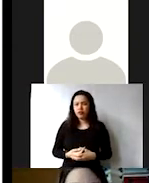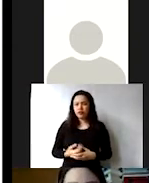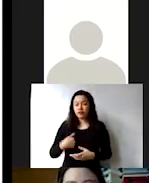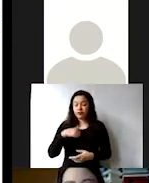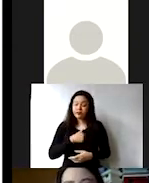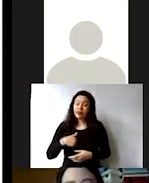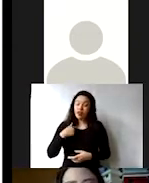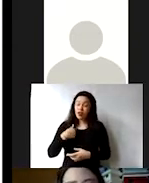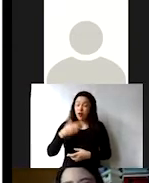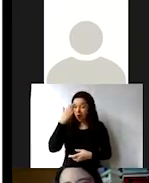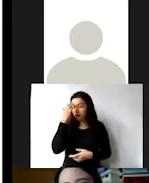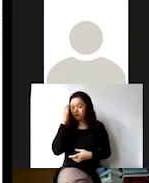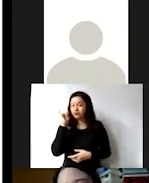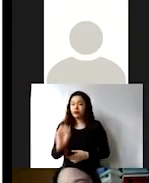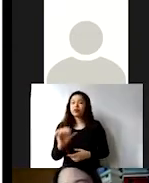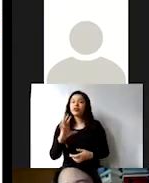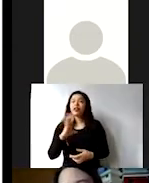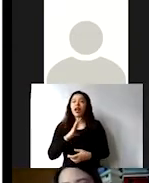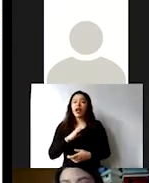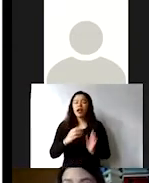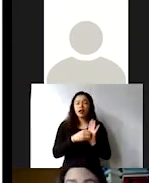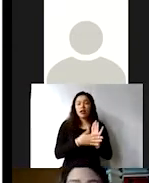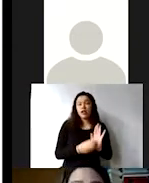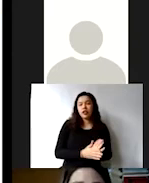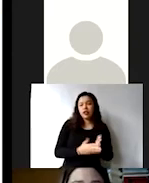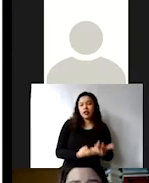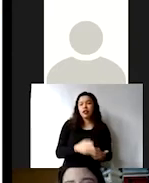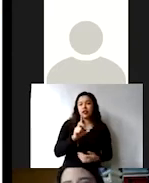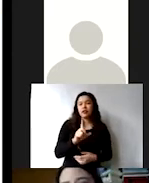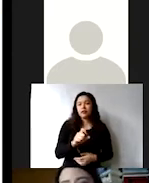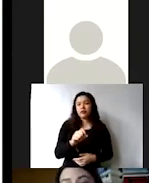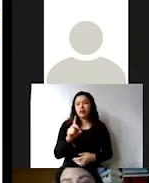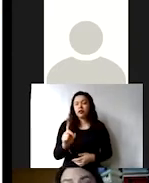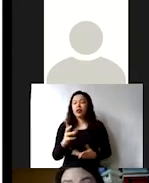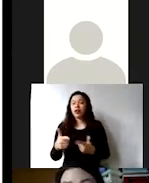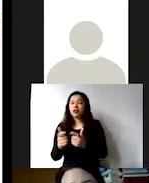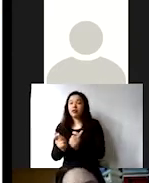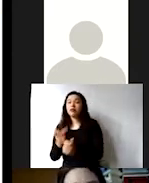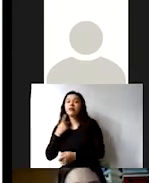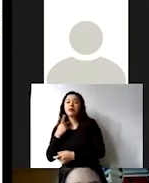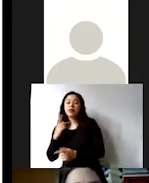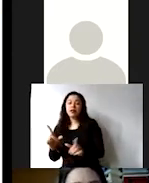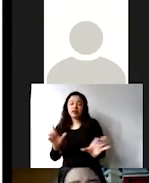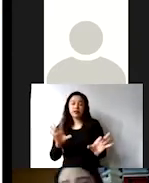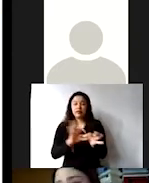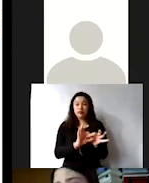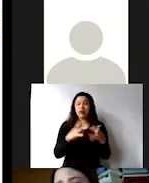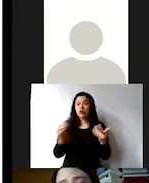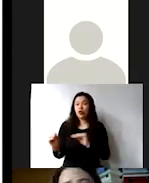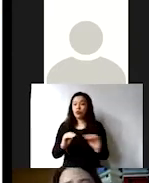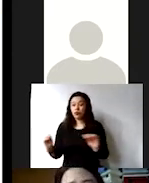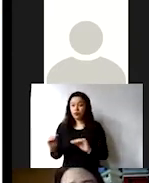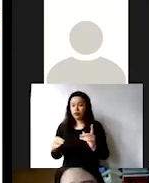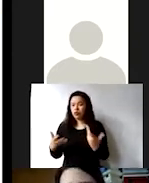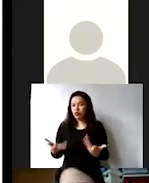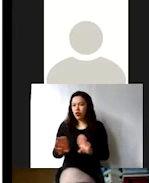casos, donde se ha ligado la Agenda 2030 o a partidos políticos o a movimientos radicales. Cada quien tiene